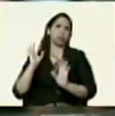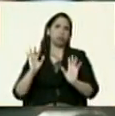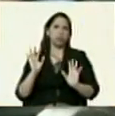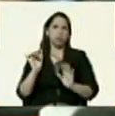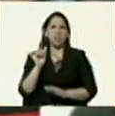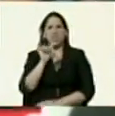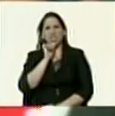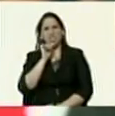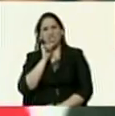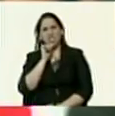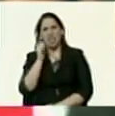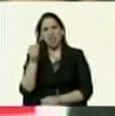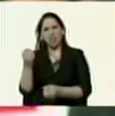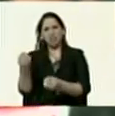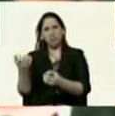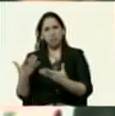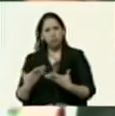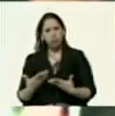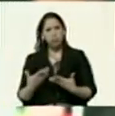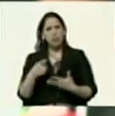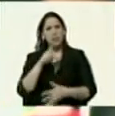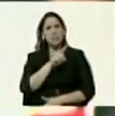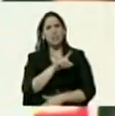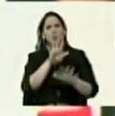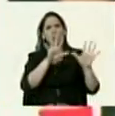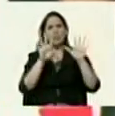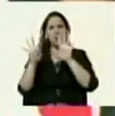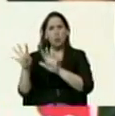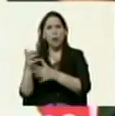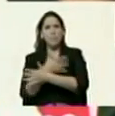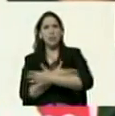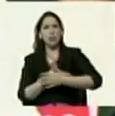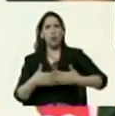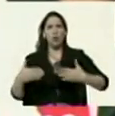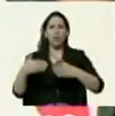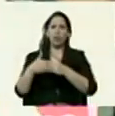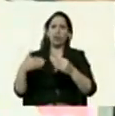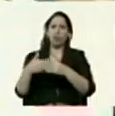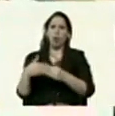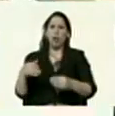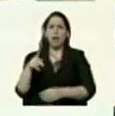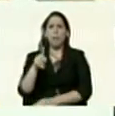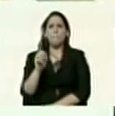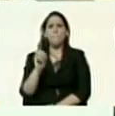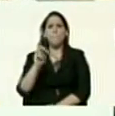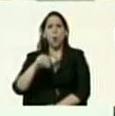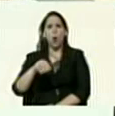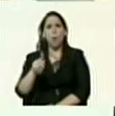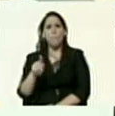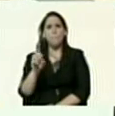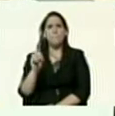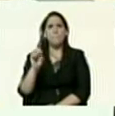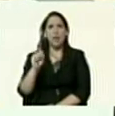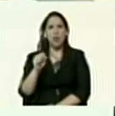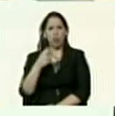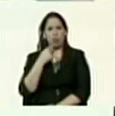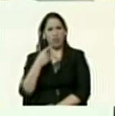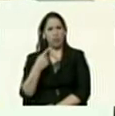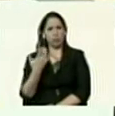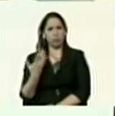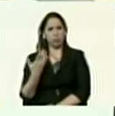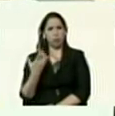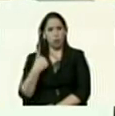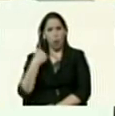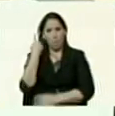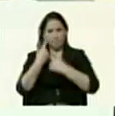¿quién recibió los 119 millones de dólares que dice Mike Pompeo? ¿Quién los recibió? Yo me preguntaría, si